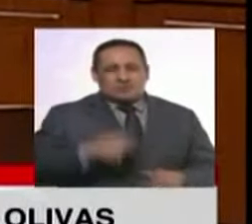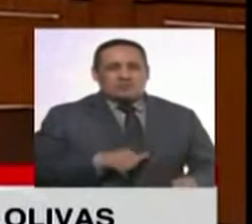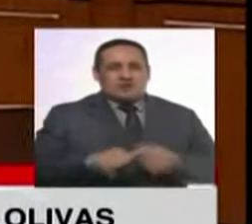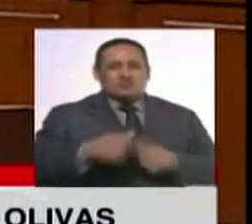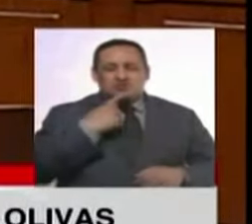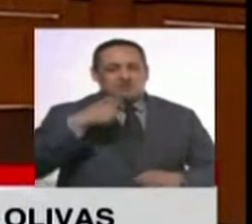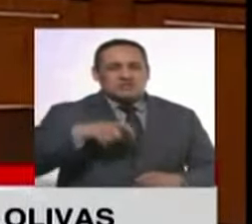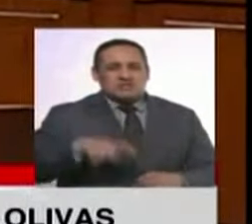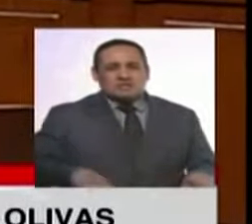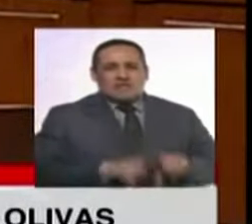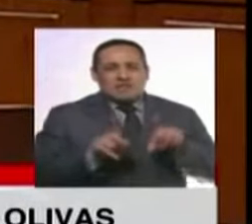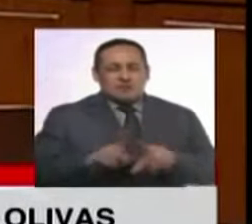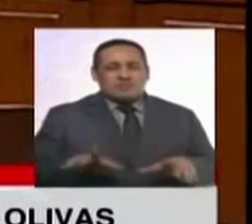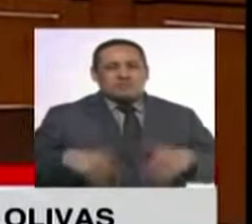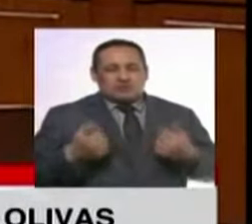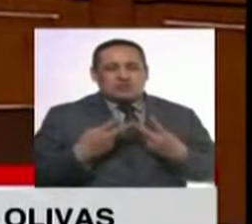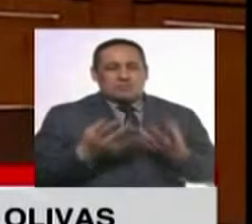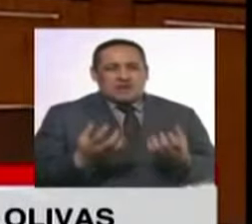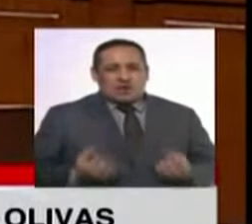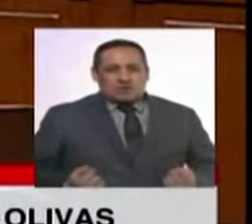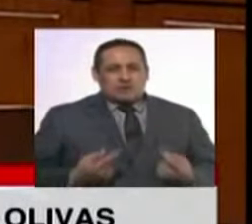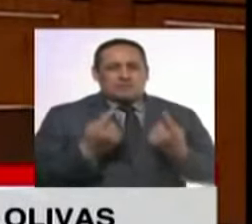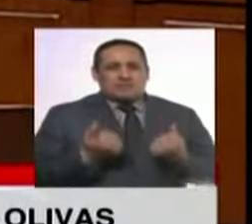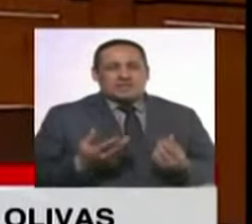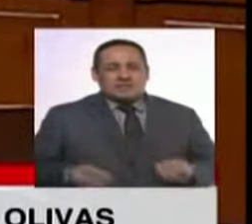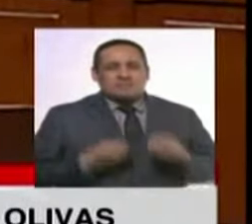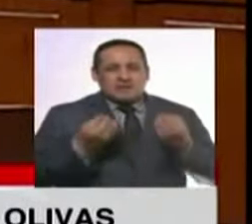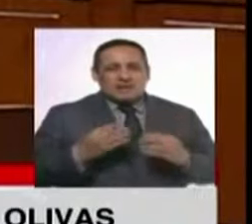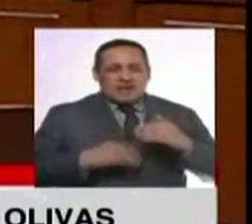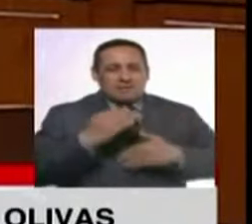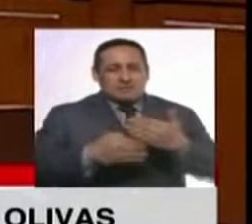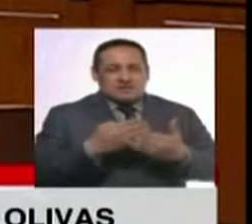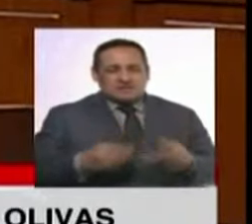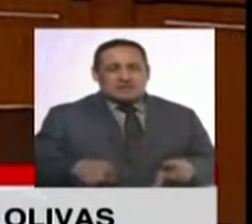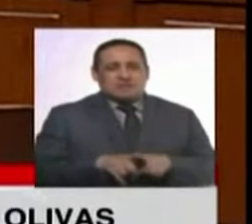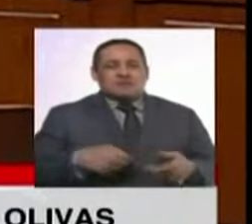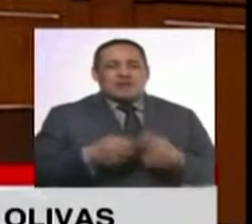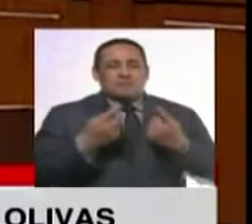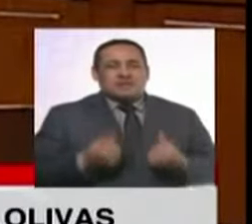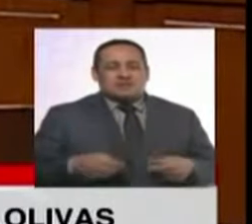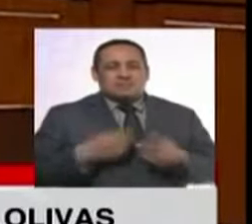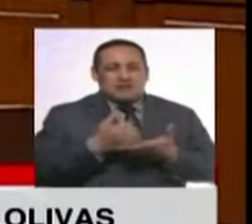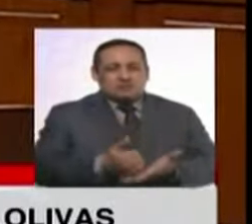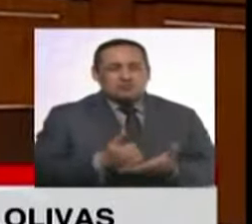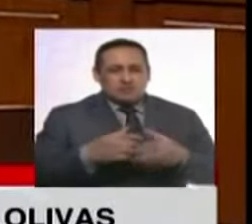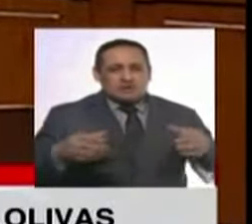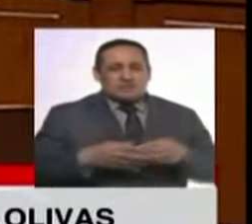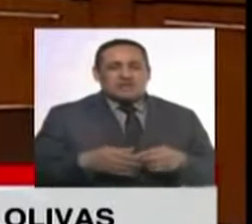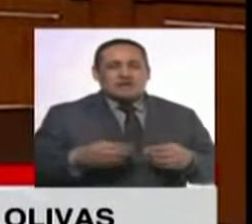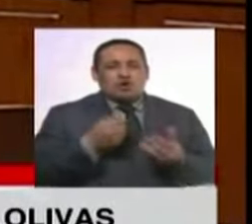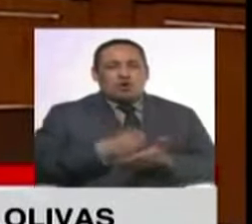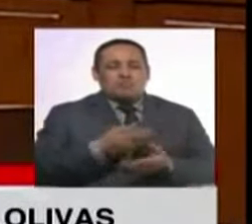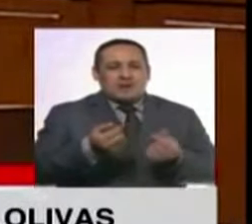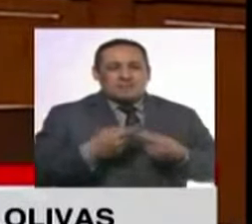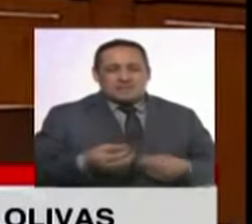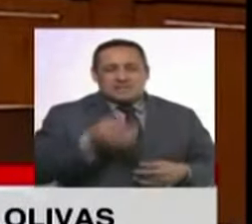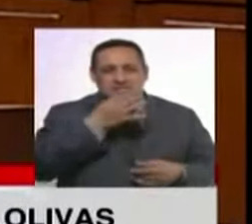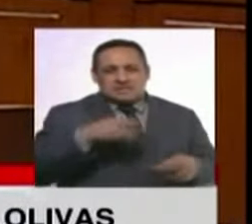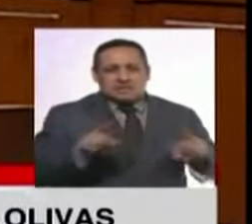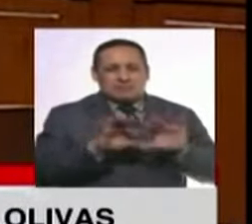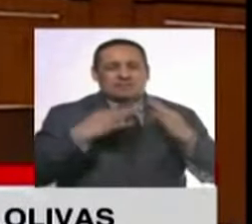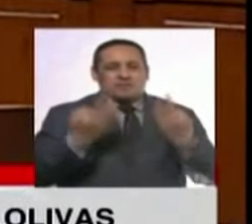innecesario pudiendo ahorrar Los costos para poder que sean destinados o fondos para beneficio de la copa de medicinas de